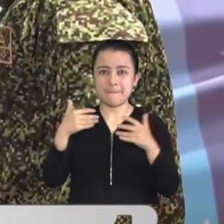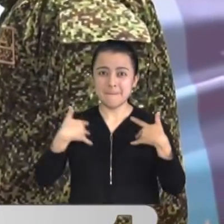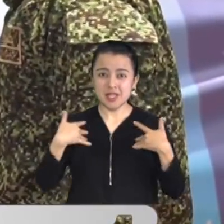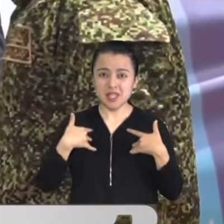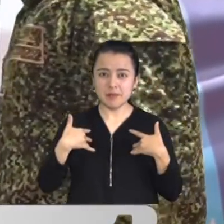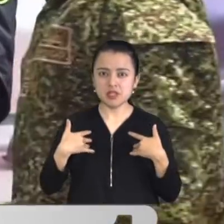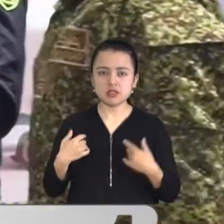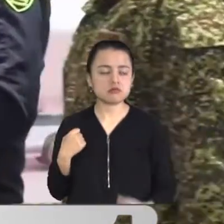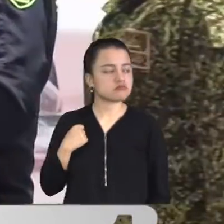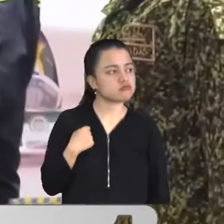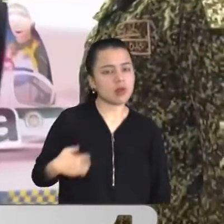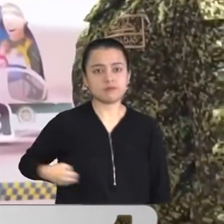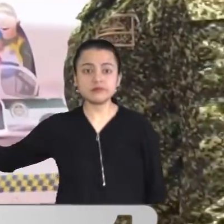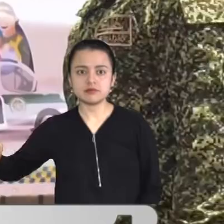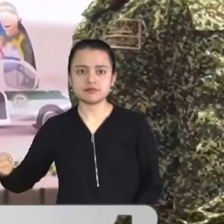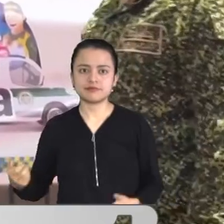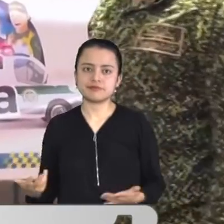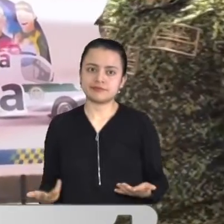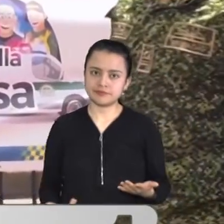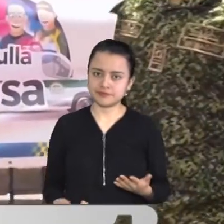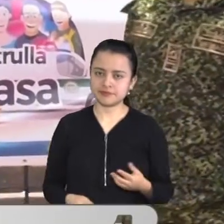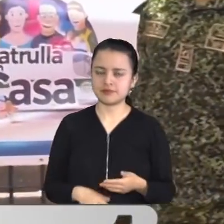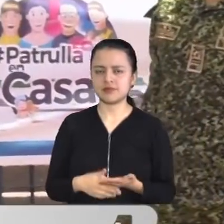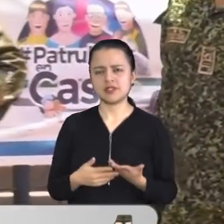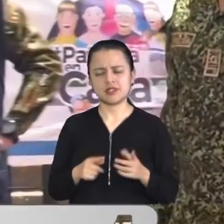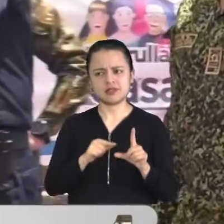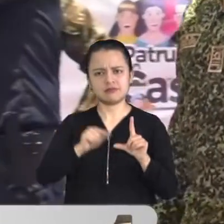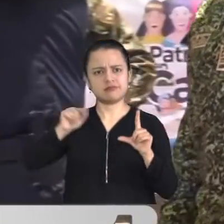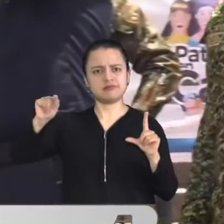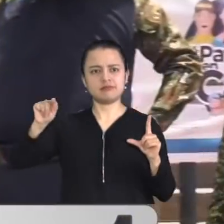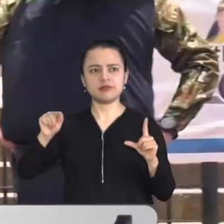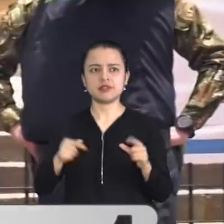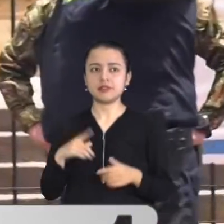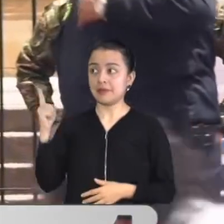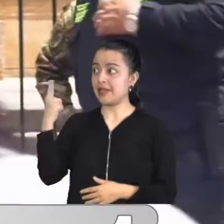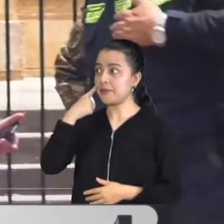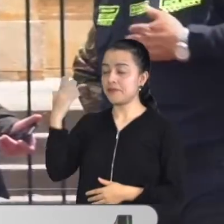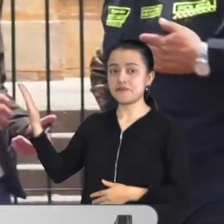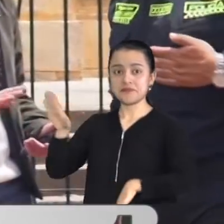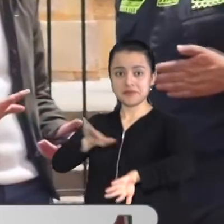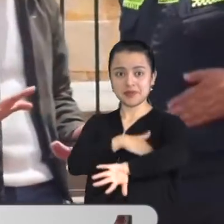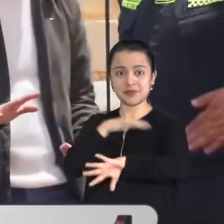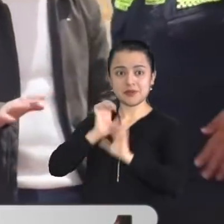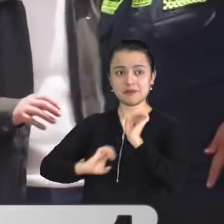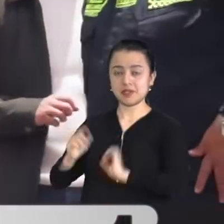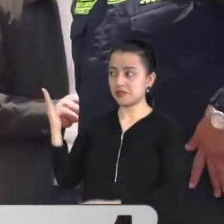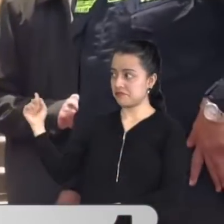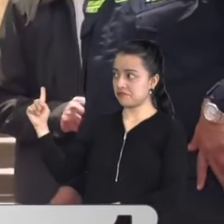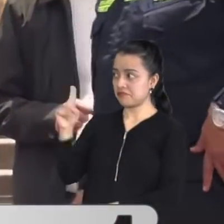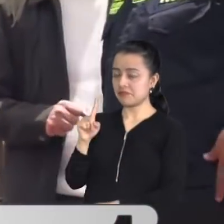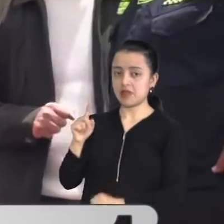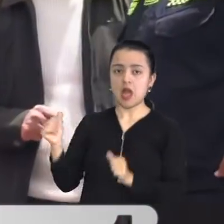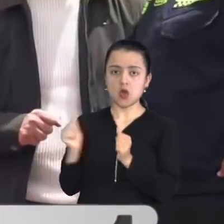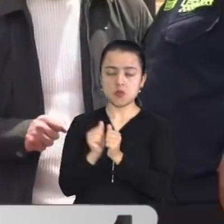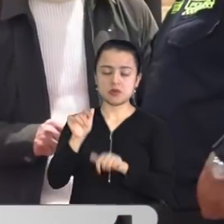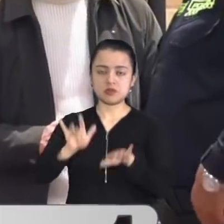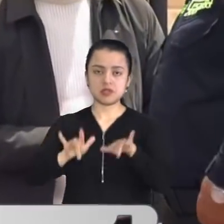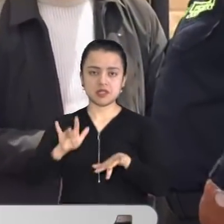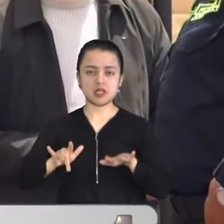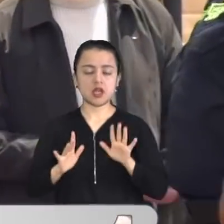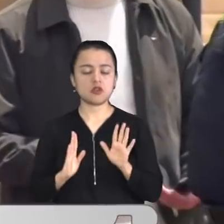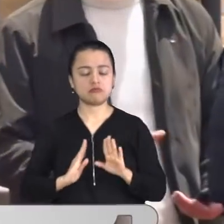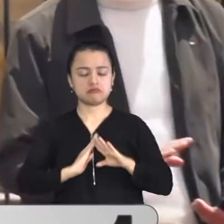Diego Molano y el brigadier general Eliezer Camacho, comandante de la Policía Metropolitana de Bogotá, acompañados también del secretario de Seguridad de